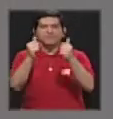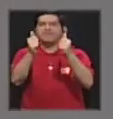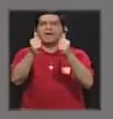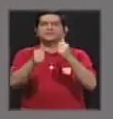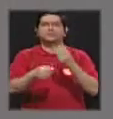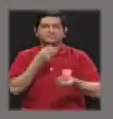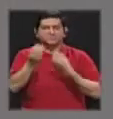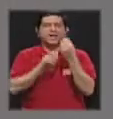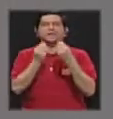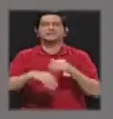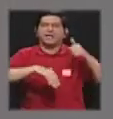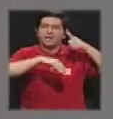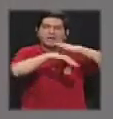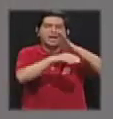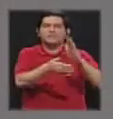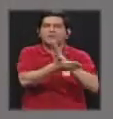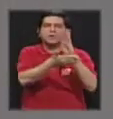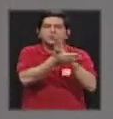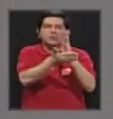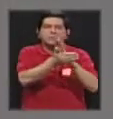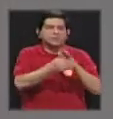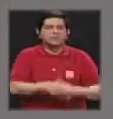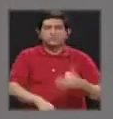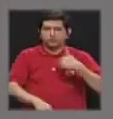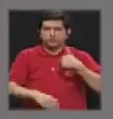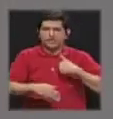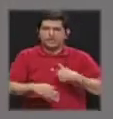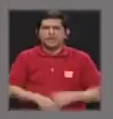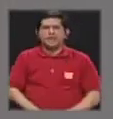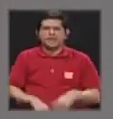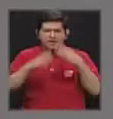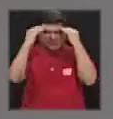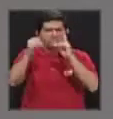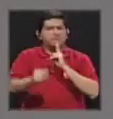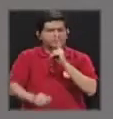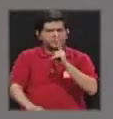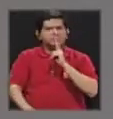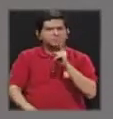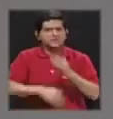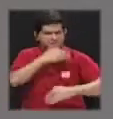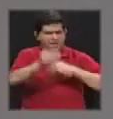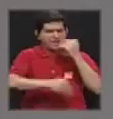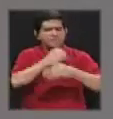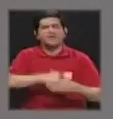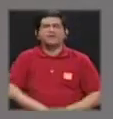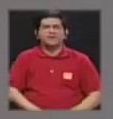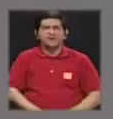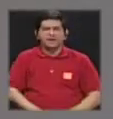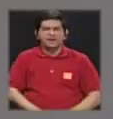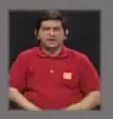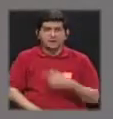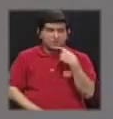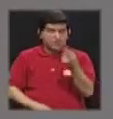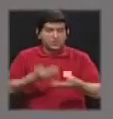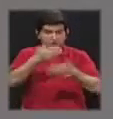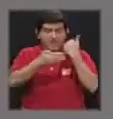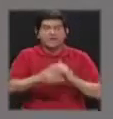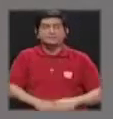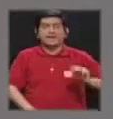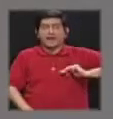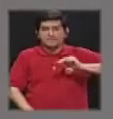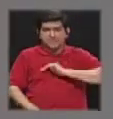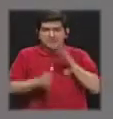lo que hicimos fue a enviar notas para tener la información real del proceso. Uh-huh. Se enviaron notas, como le dije anteriormente, a